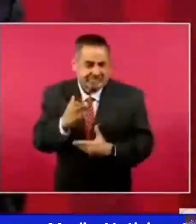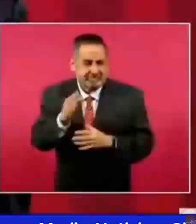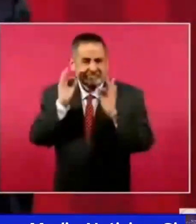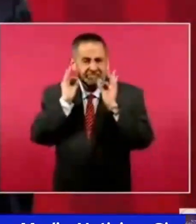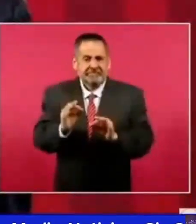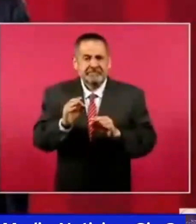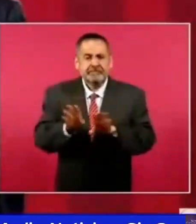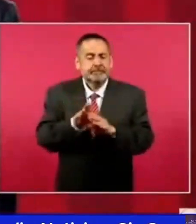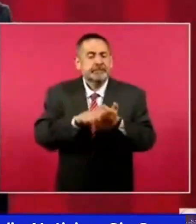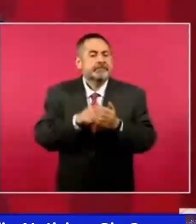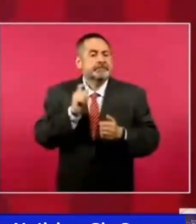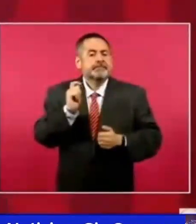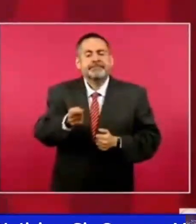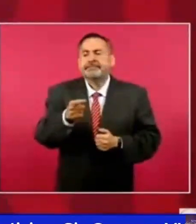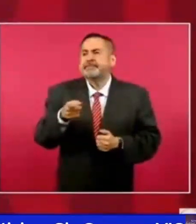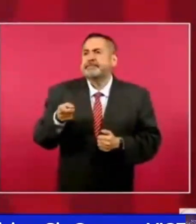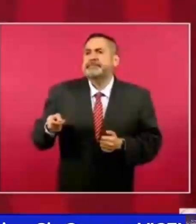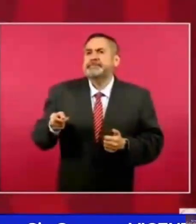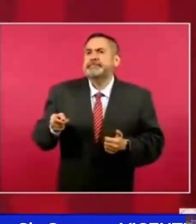de